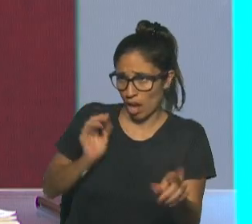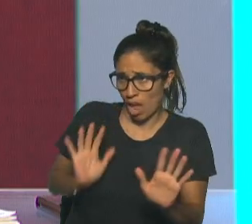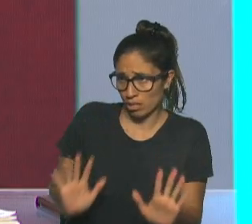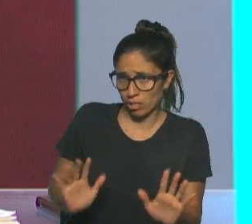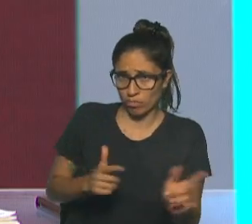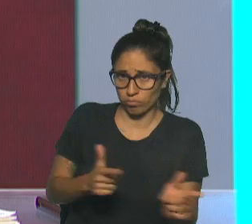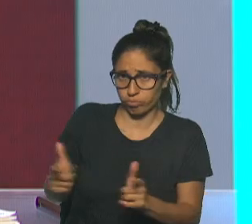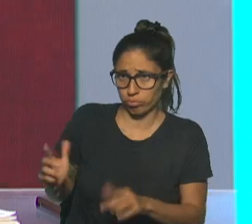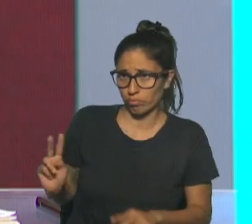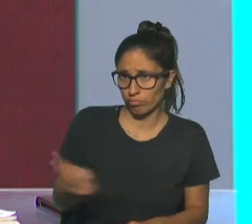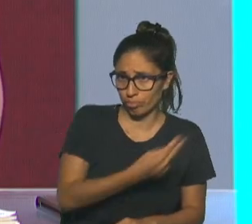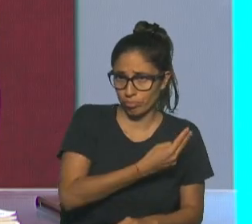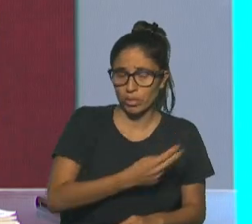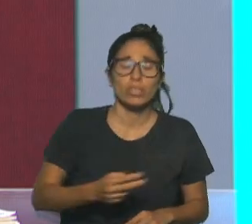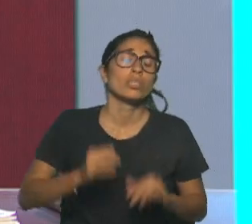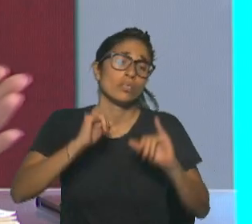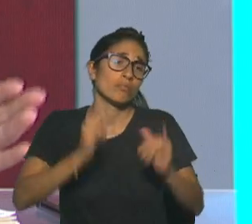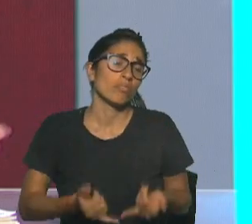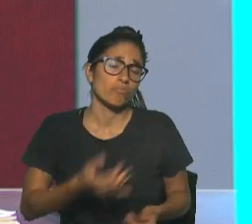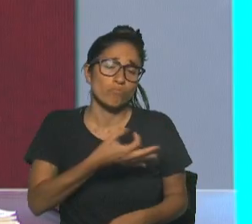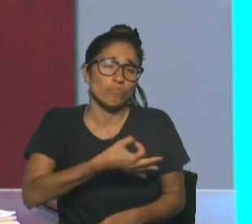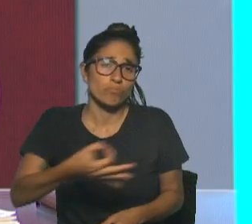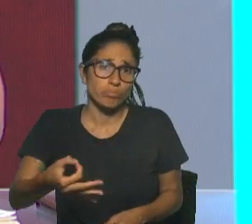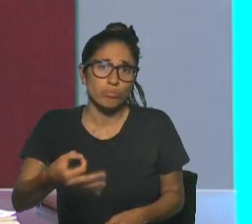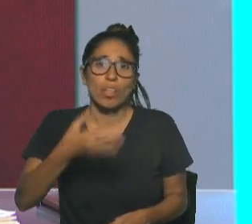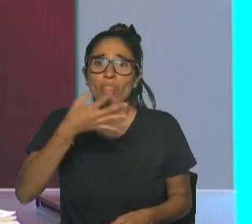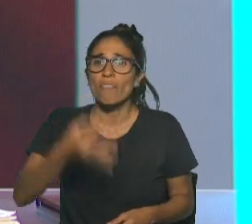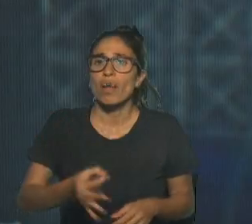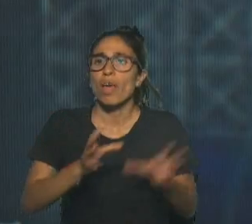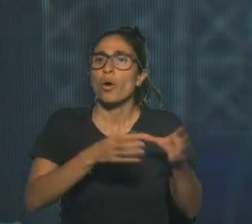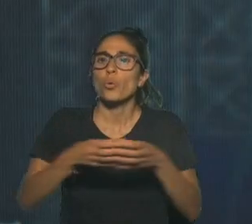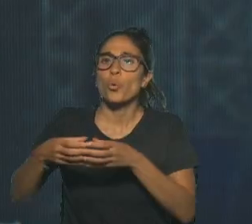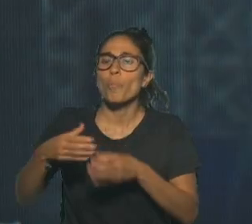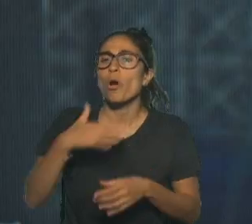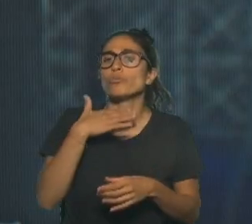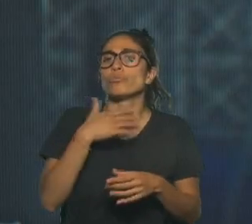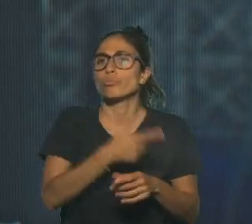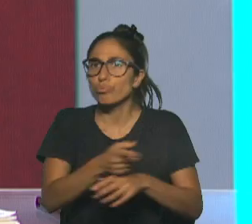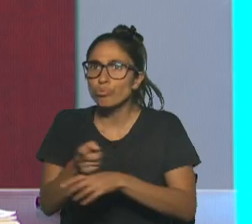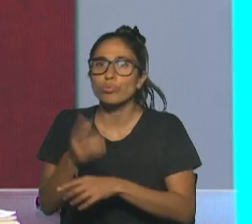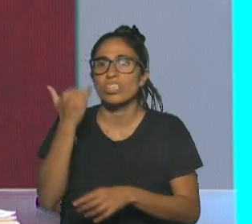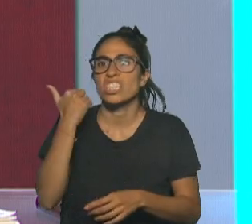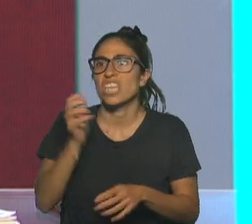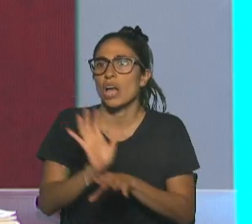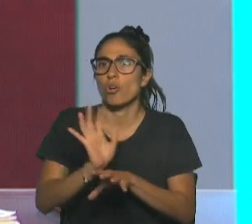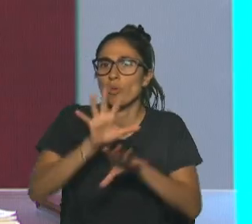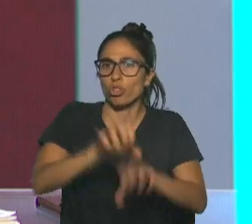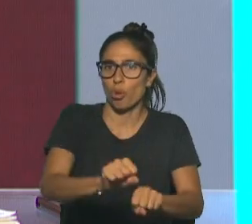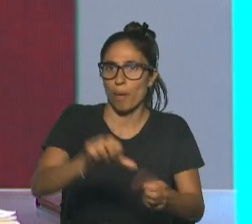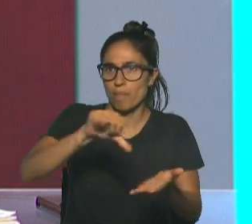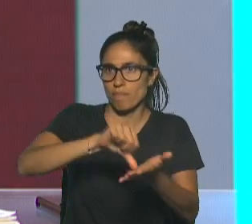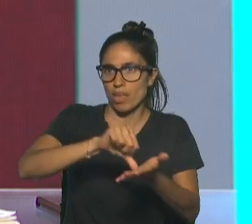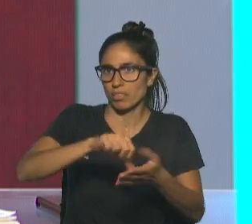las organizaciones criminales, con un premier que está fuera del país. Y que en principio no va a volver. No va a volver, y lo que no